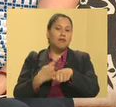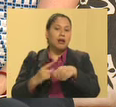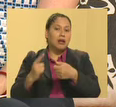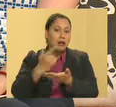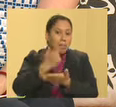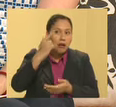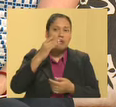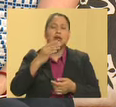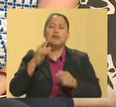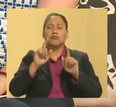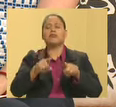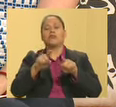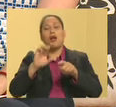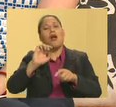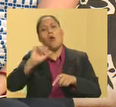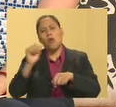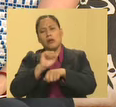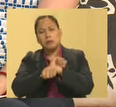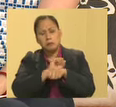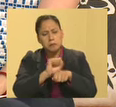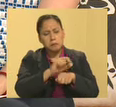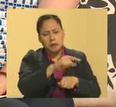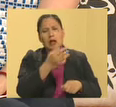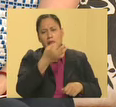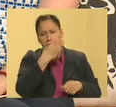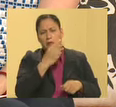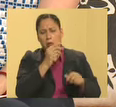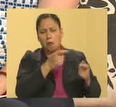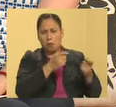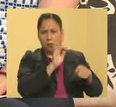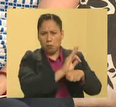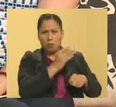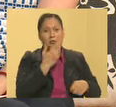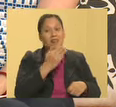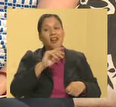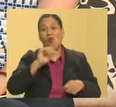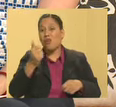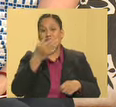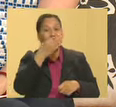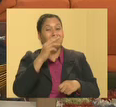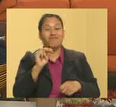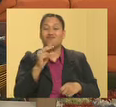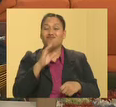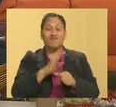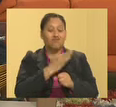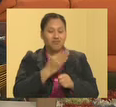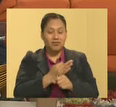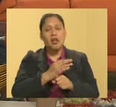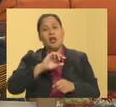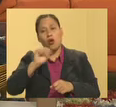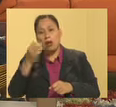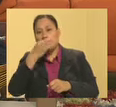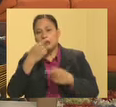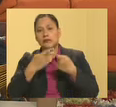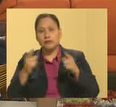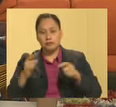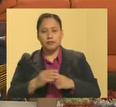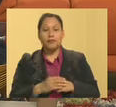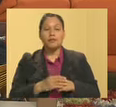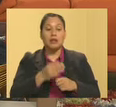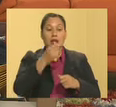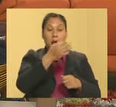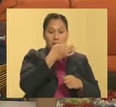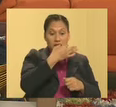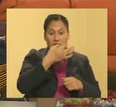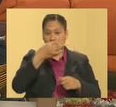crisis epilépticas que se controlan muy bien con los medicamentos, hay otras crisis que se controlan con otros medicamentos. Cada